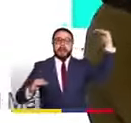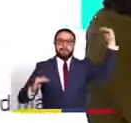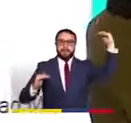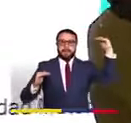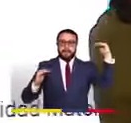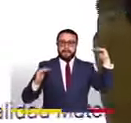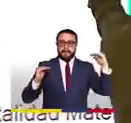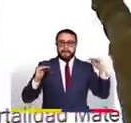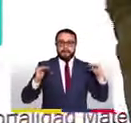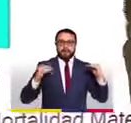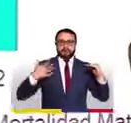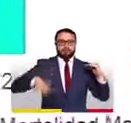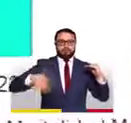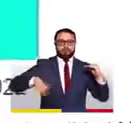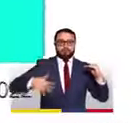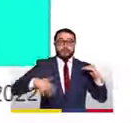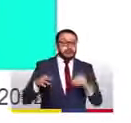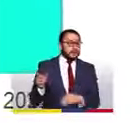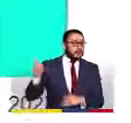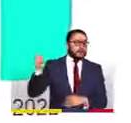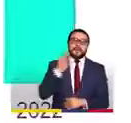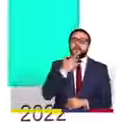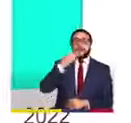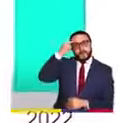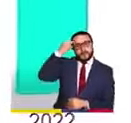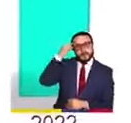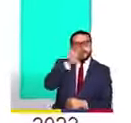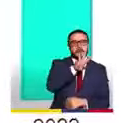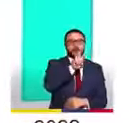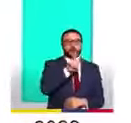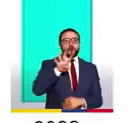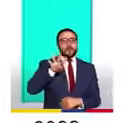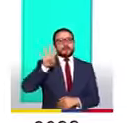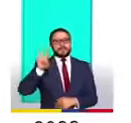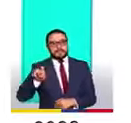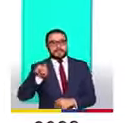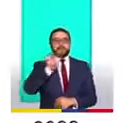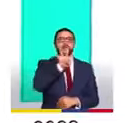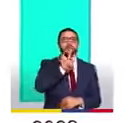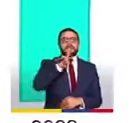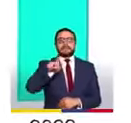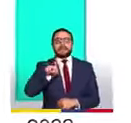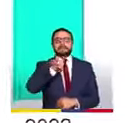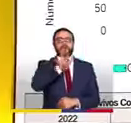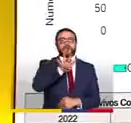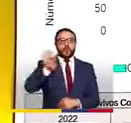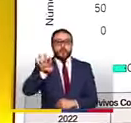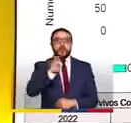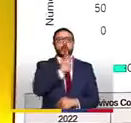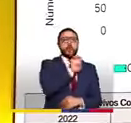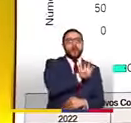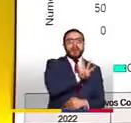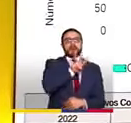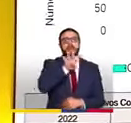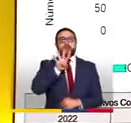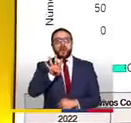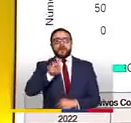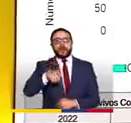en negro, de 48, 46, 46, 94, 44, 7, una